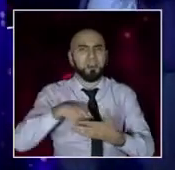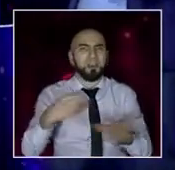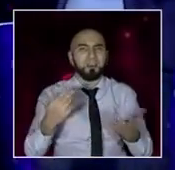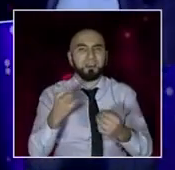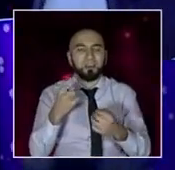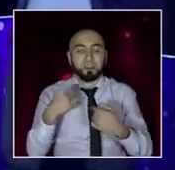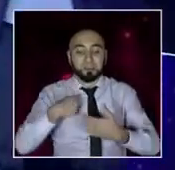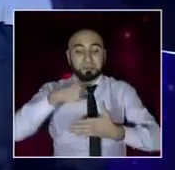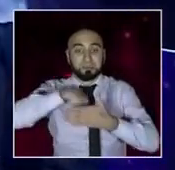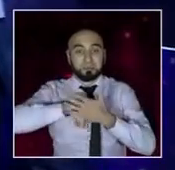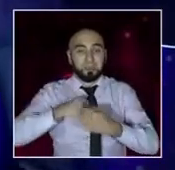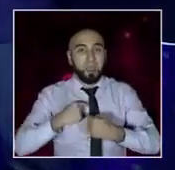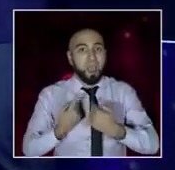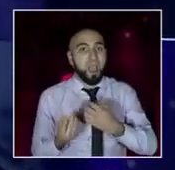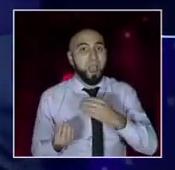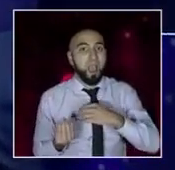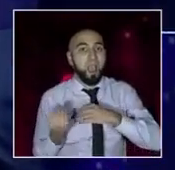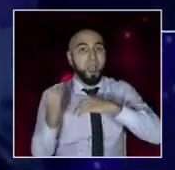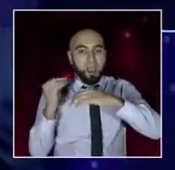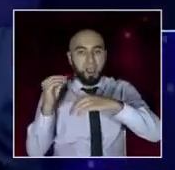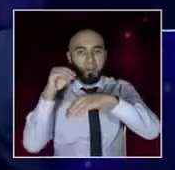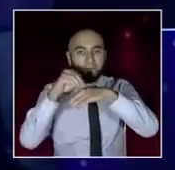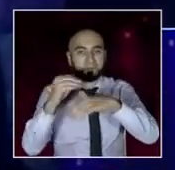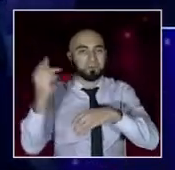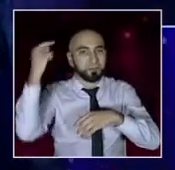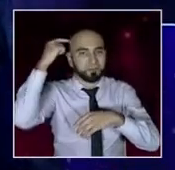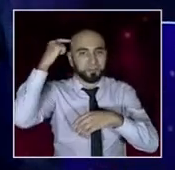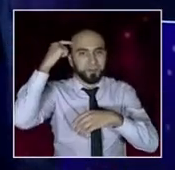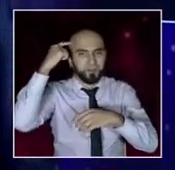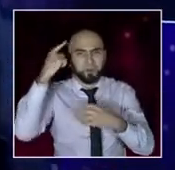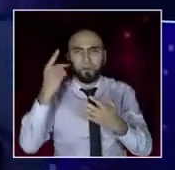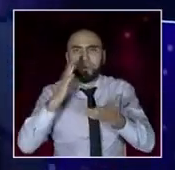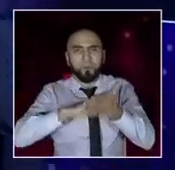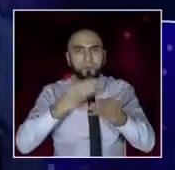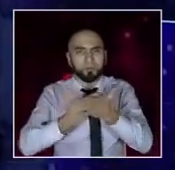hace el cuerpo, cómo son los niveles de sangre,